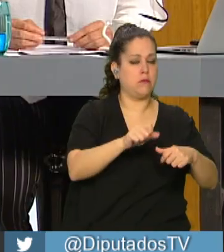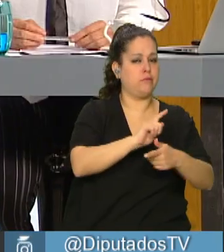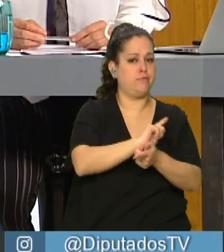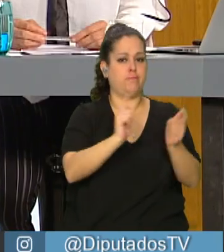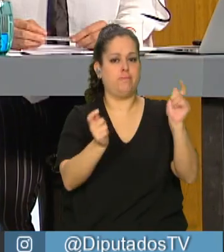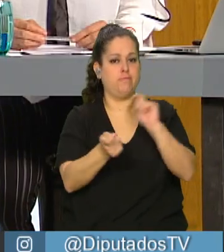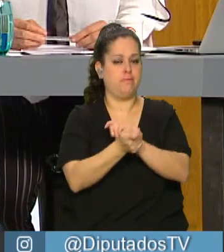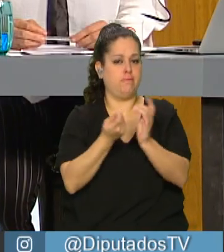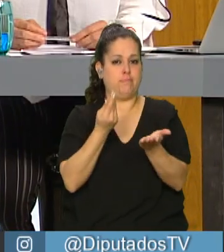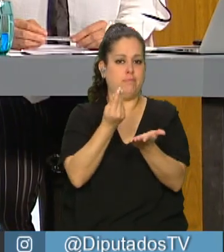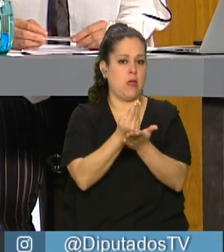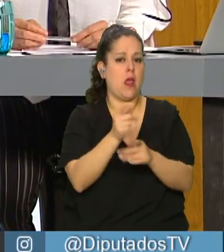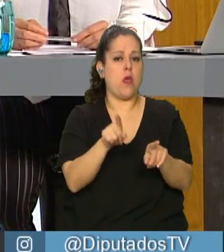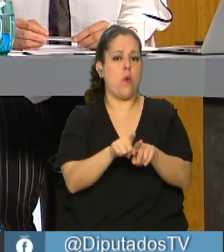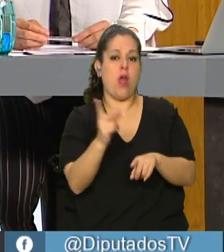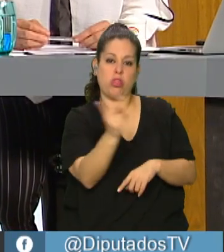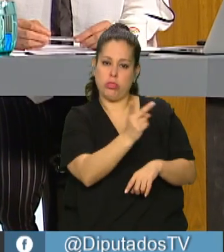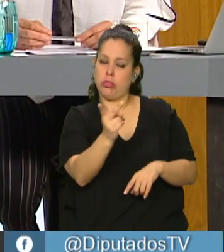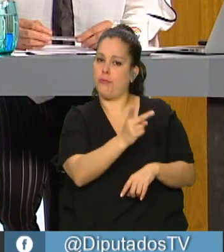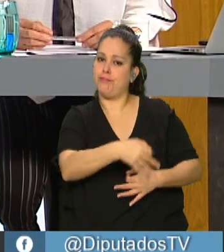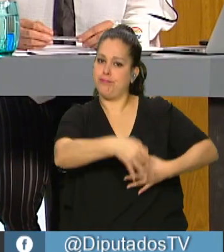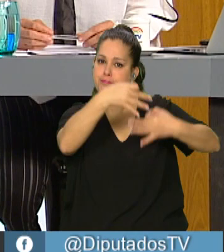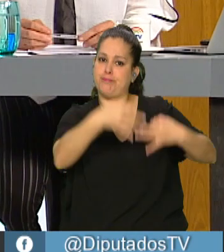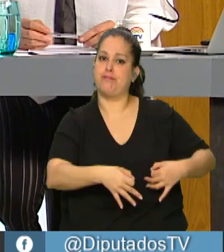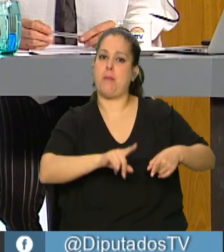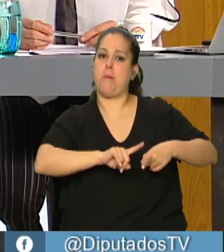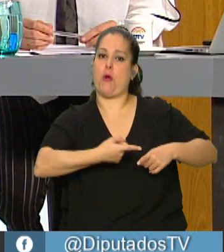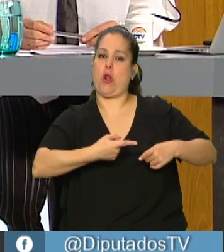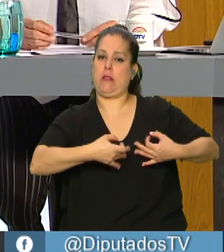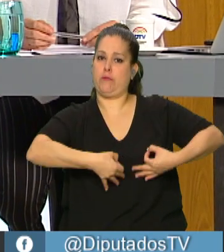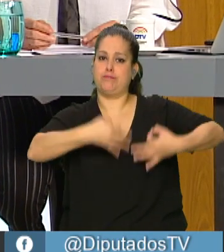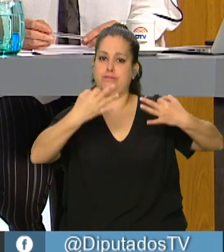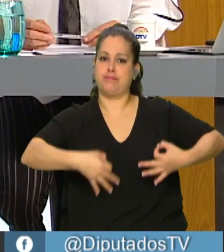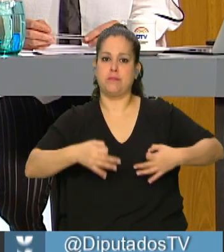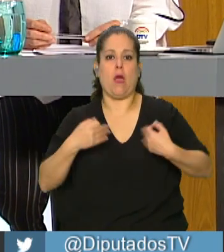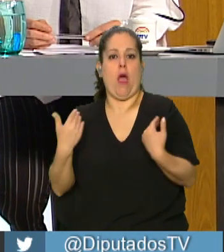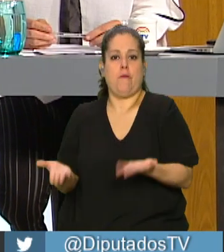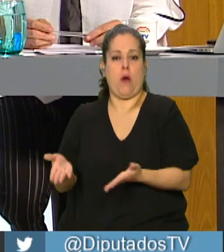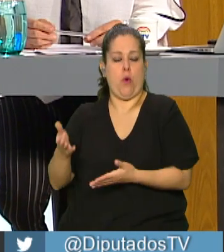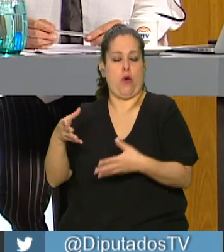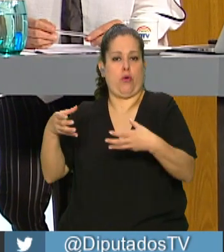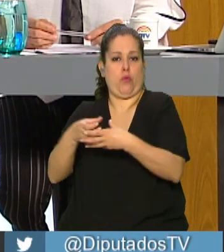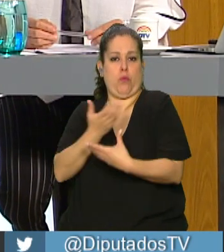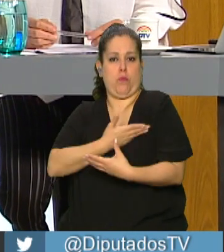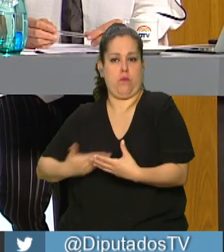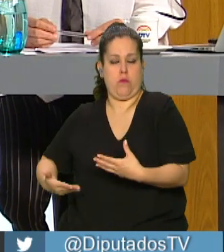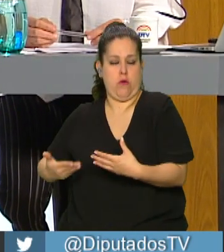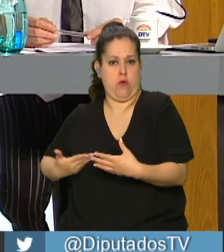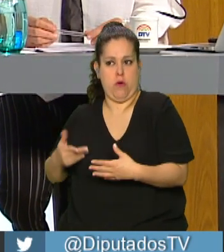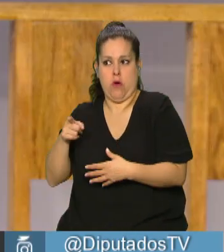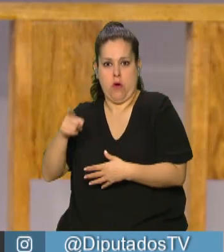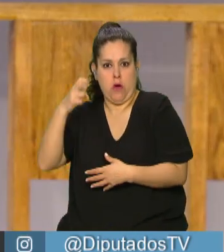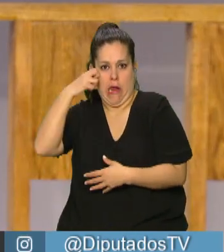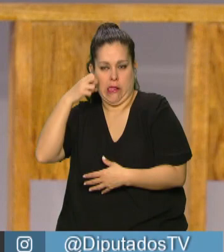que ninguno de los dos respondía políticamente al gobierno de turno. Era gente